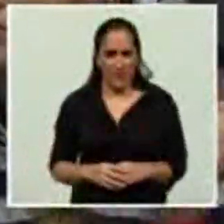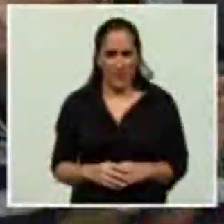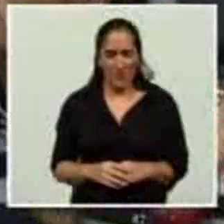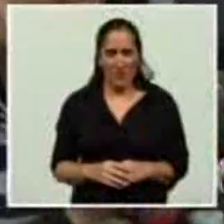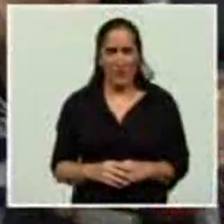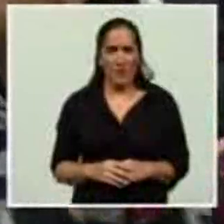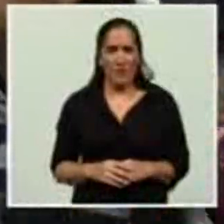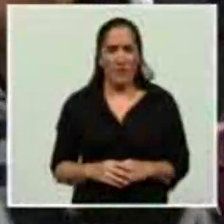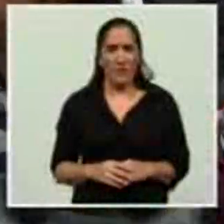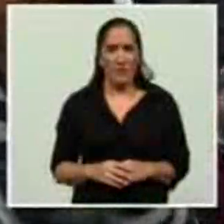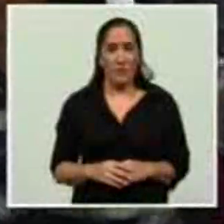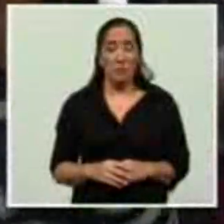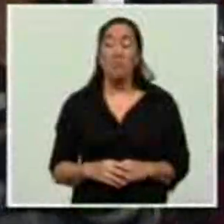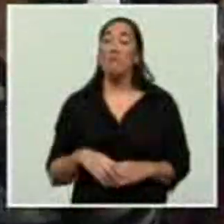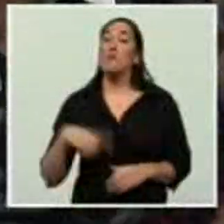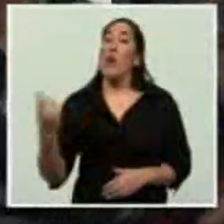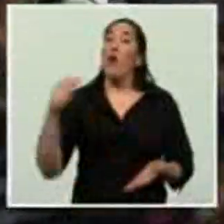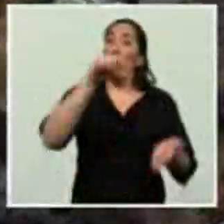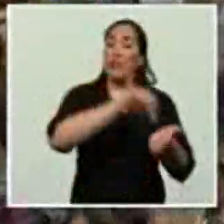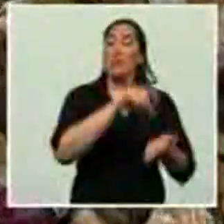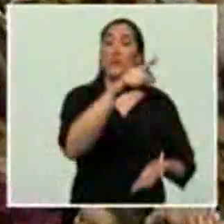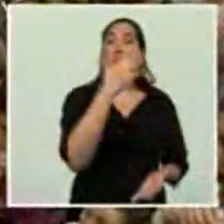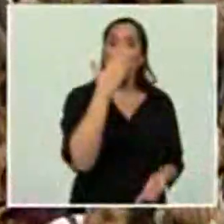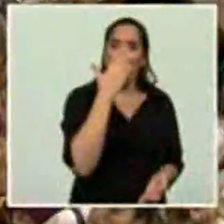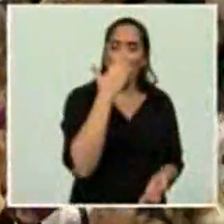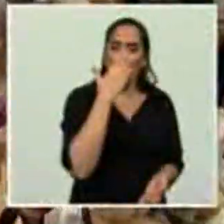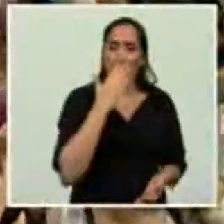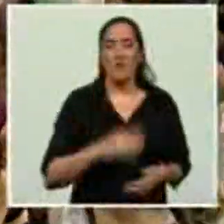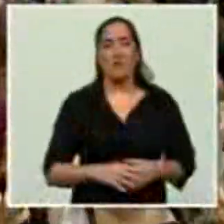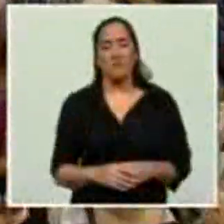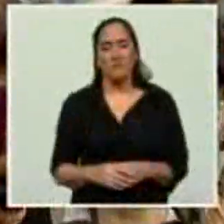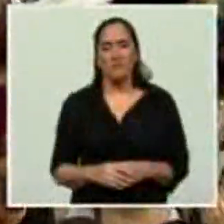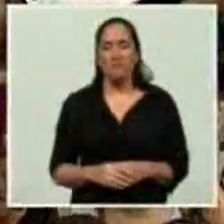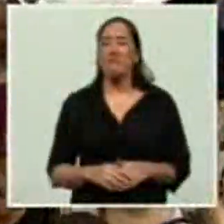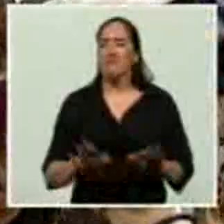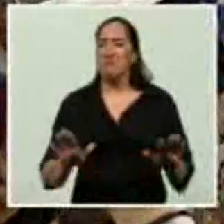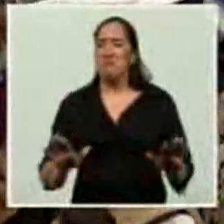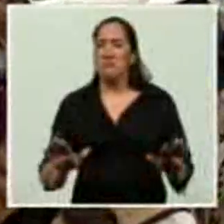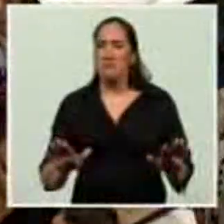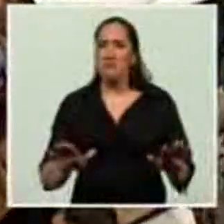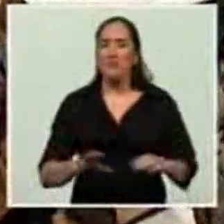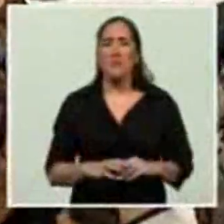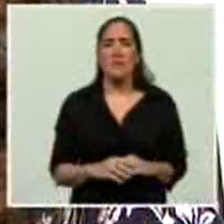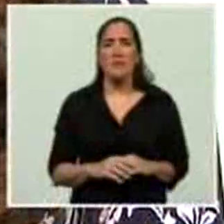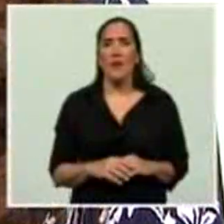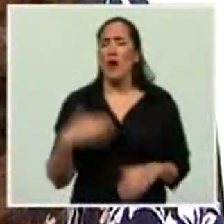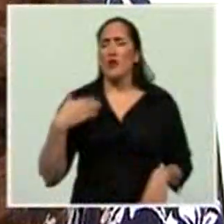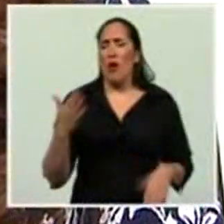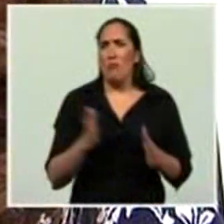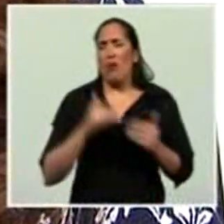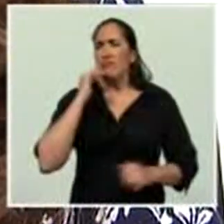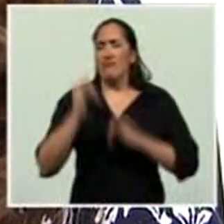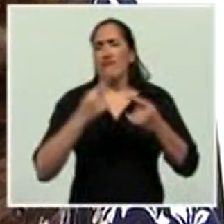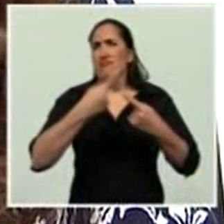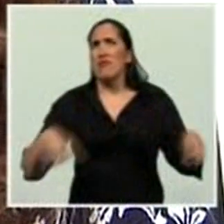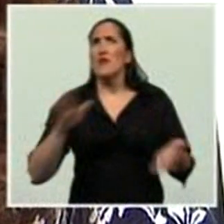plata y en Córdoba antes quiero porque pasé muy abuelo rasante